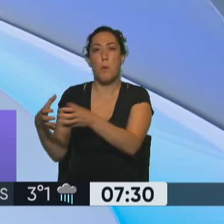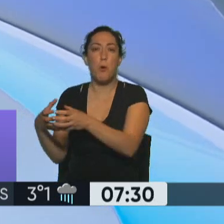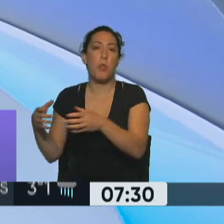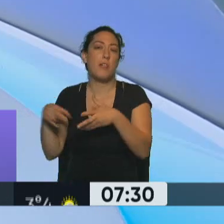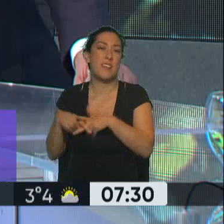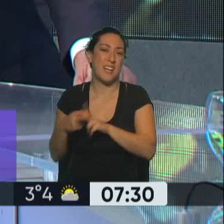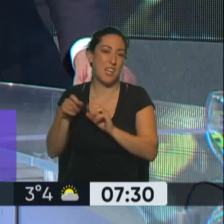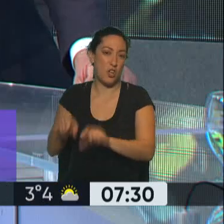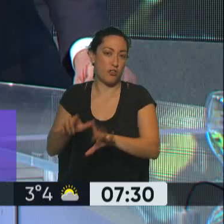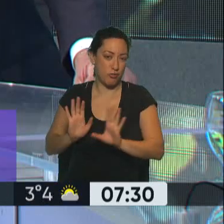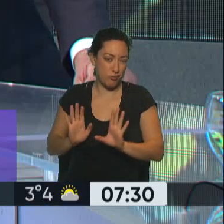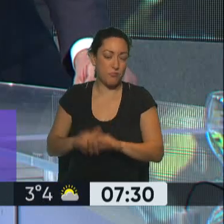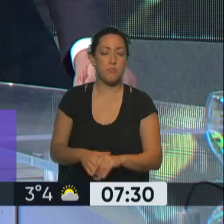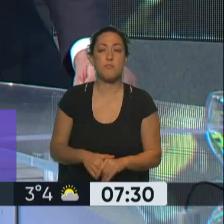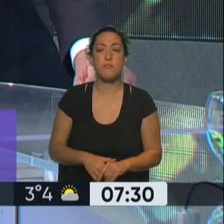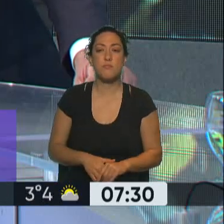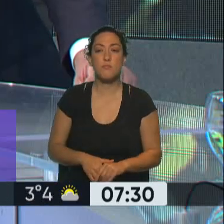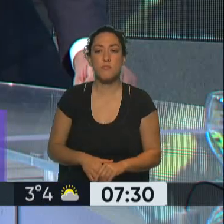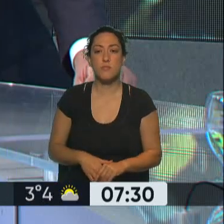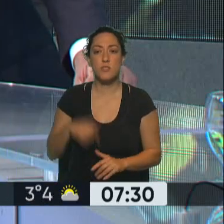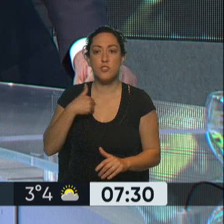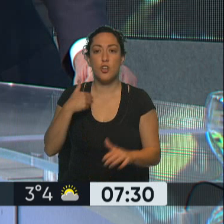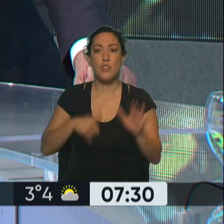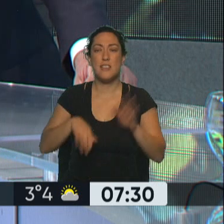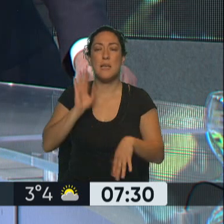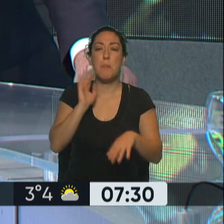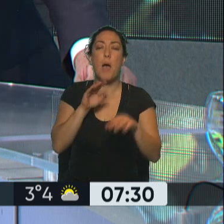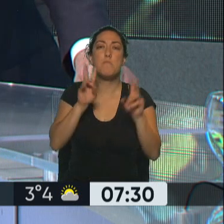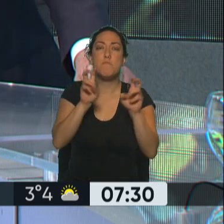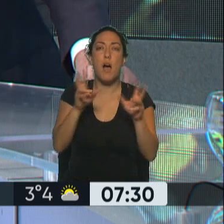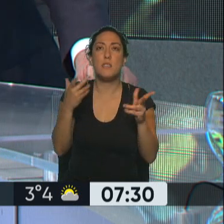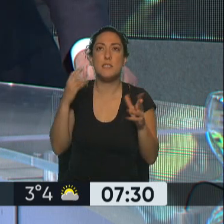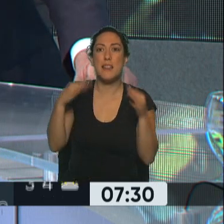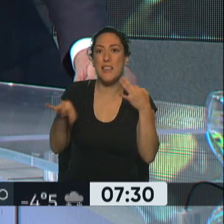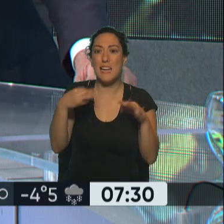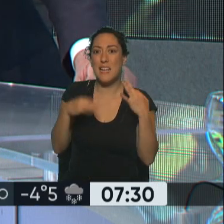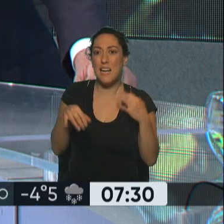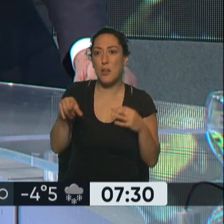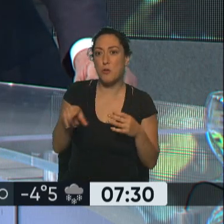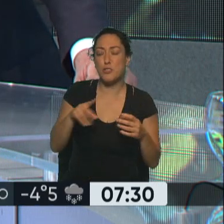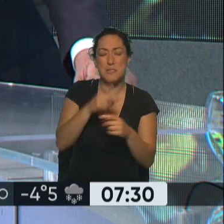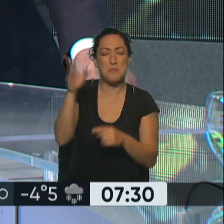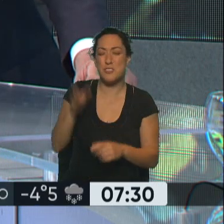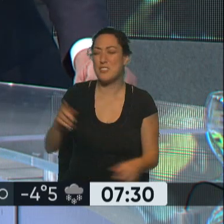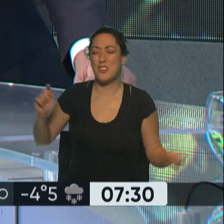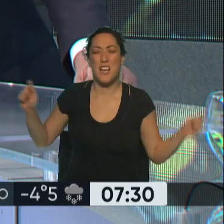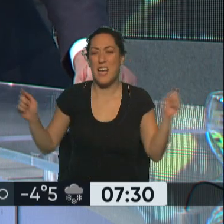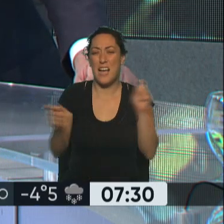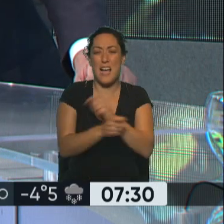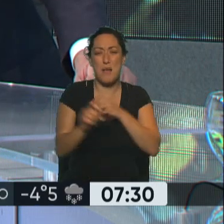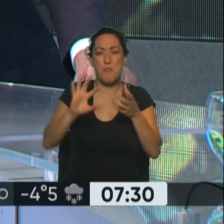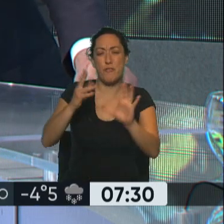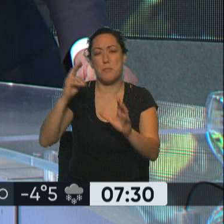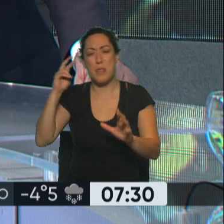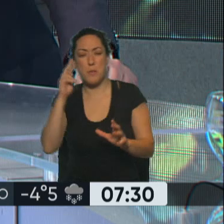quiero ambas. detener en los temas más sensibles, ¿no? Porque es un cambio total y absoluto de paradigma, y